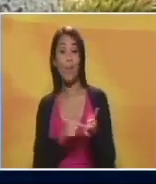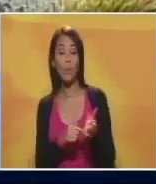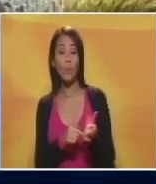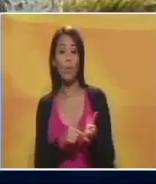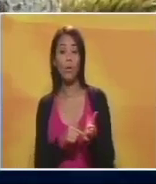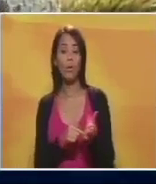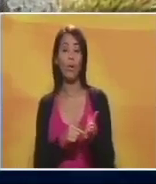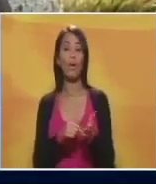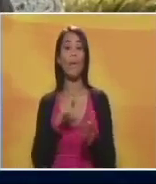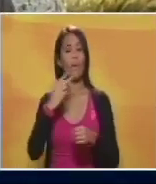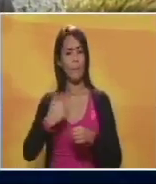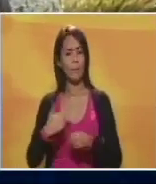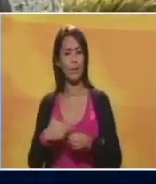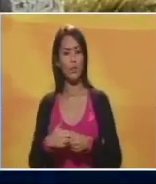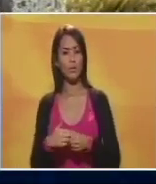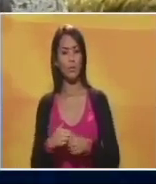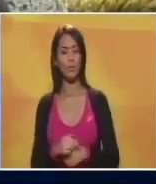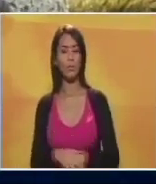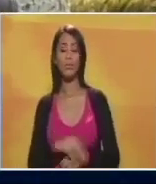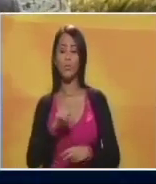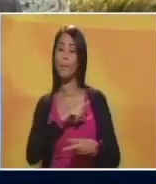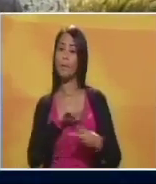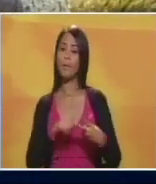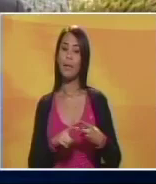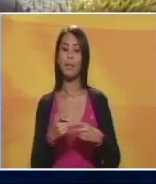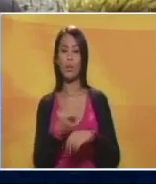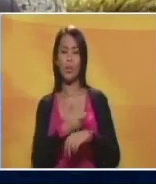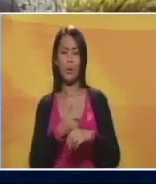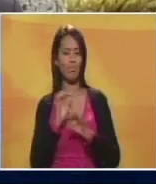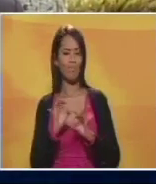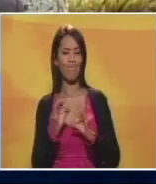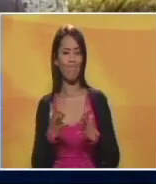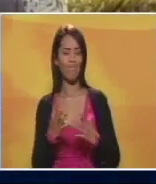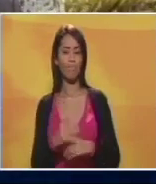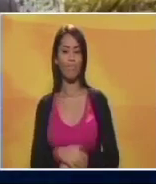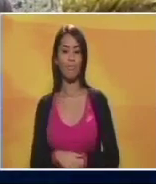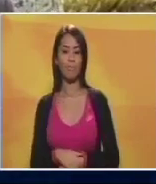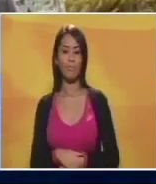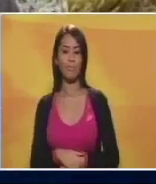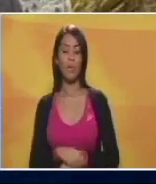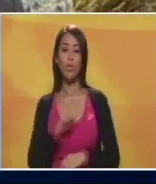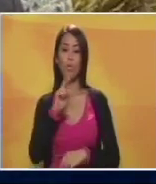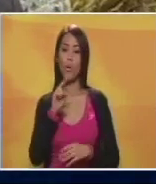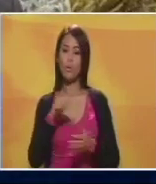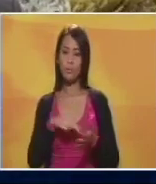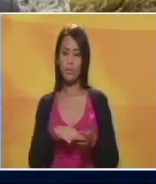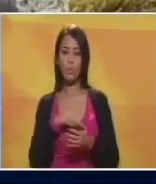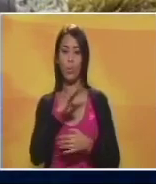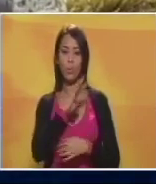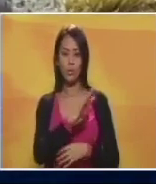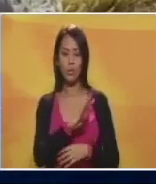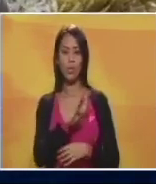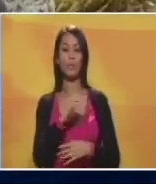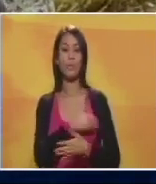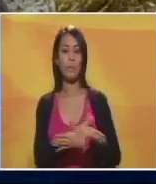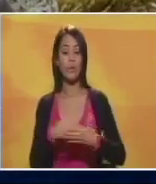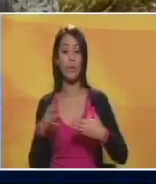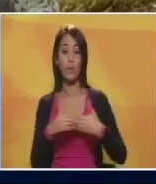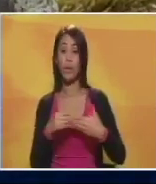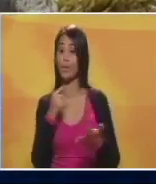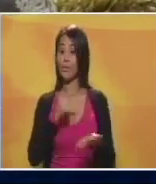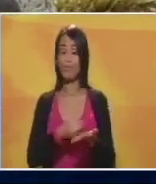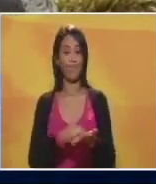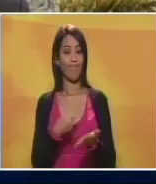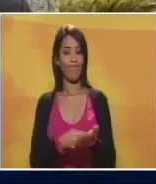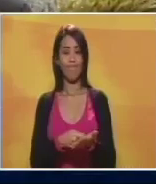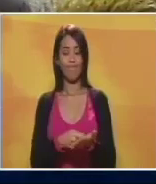la deuda de PDVSA y la deuda del gobierno central. Hay acumulado hasta ahorita 2.400 millones de dólares que no se han pagado